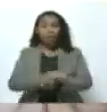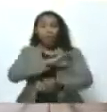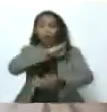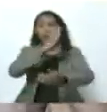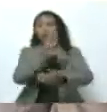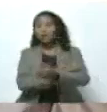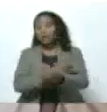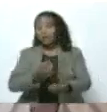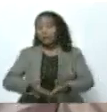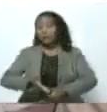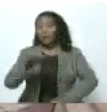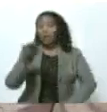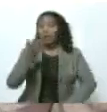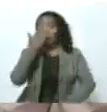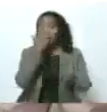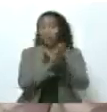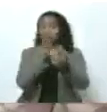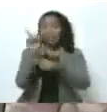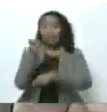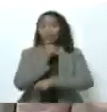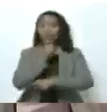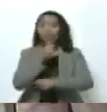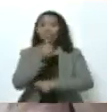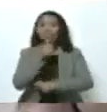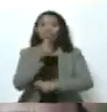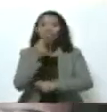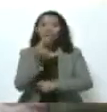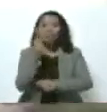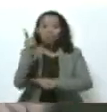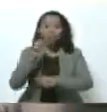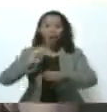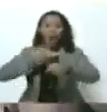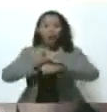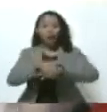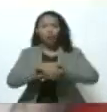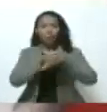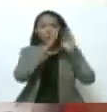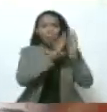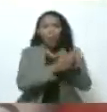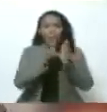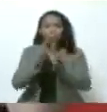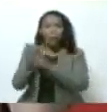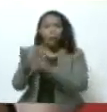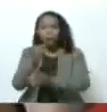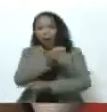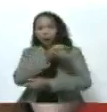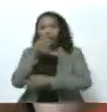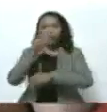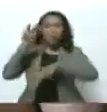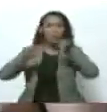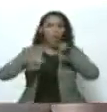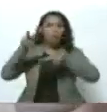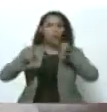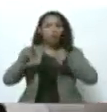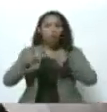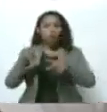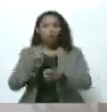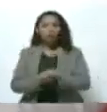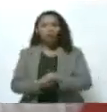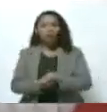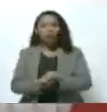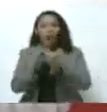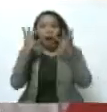fortaleza tremenda frente a esa coyuntura. ¿Qué nos dices tú, Héctor, que organizaste una extraordinaria exposición caprina